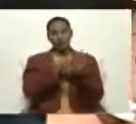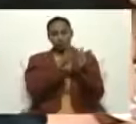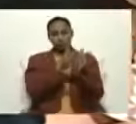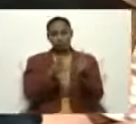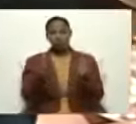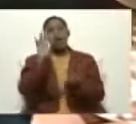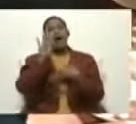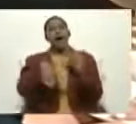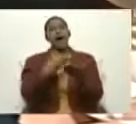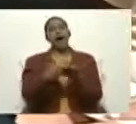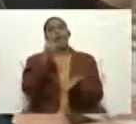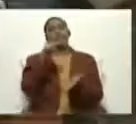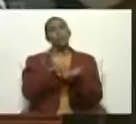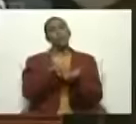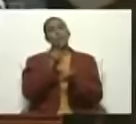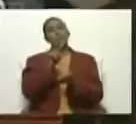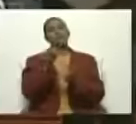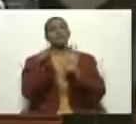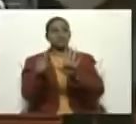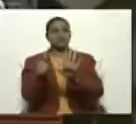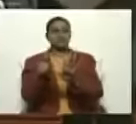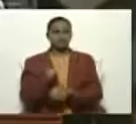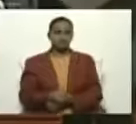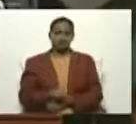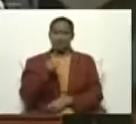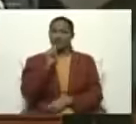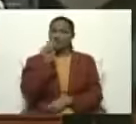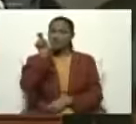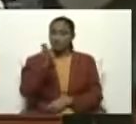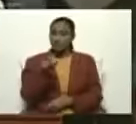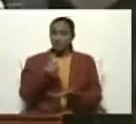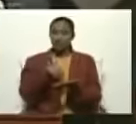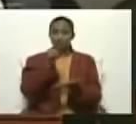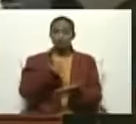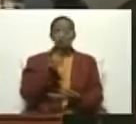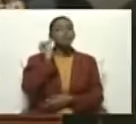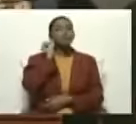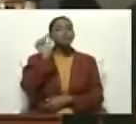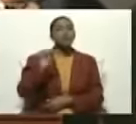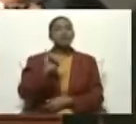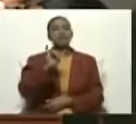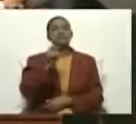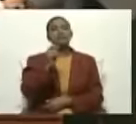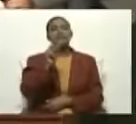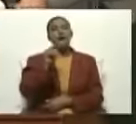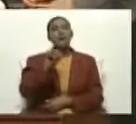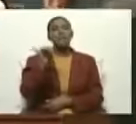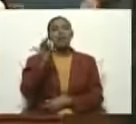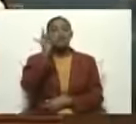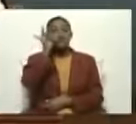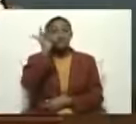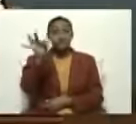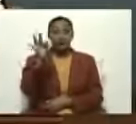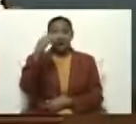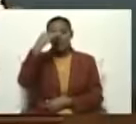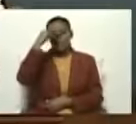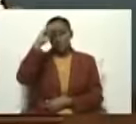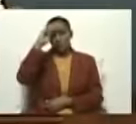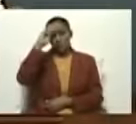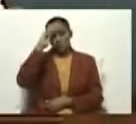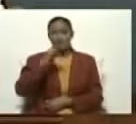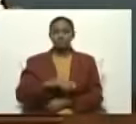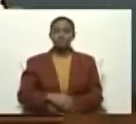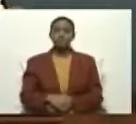Firman por la República de Cuba la excelentísima señora Yamila Peña Ojeda, fiscal general de la República de Cuba.